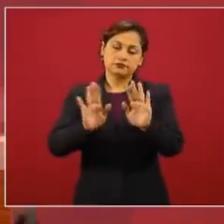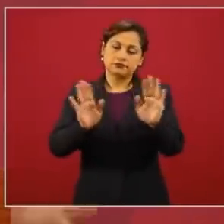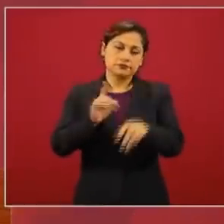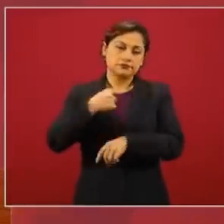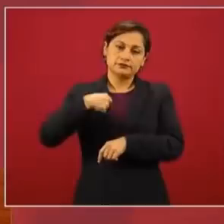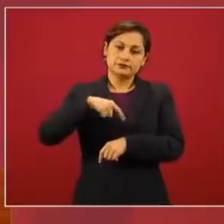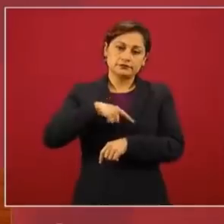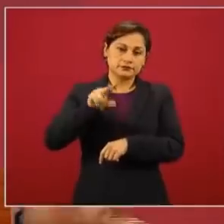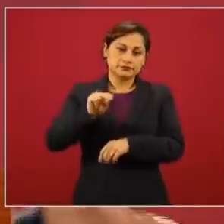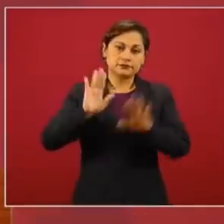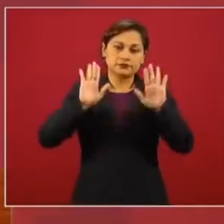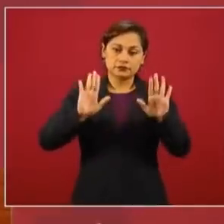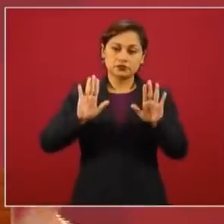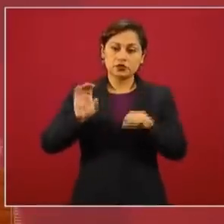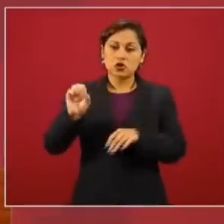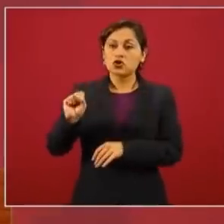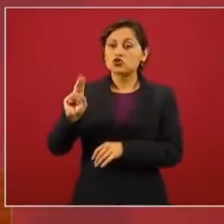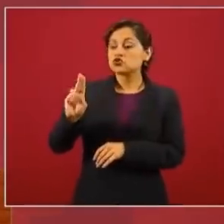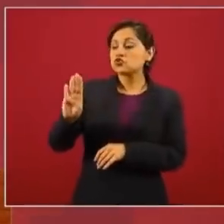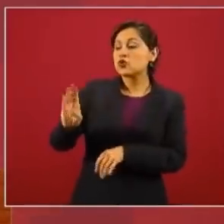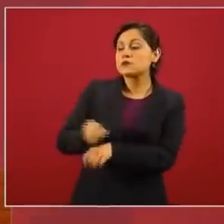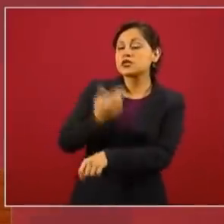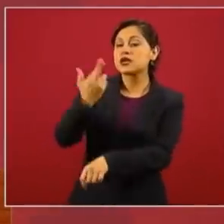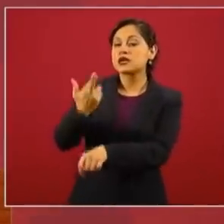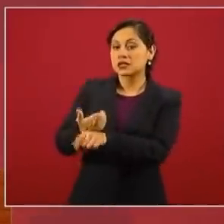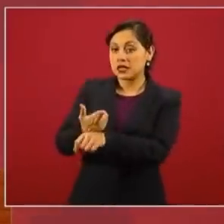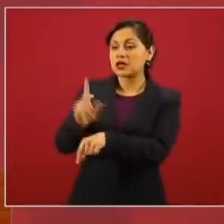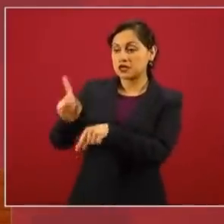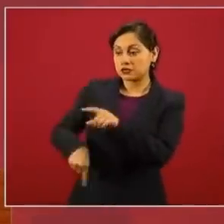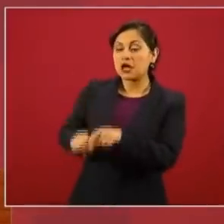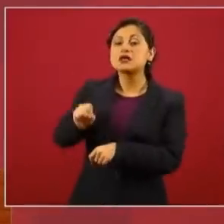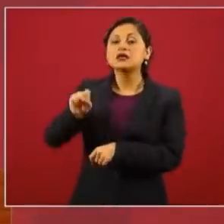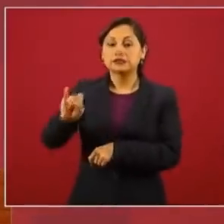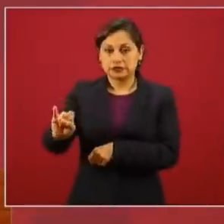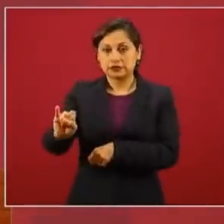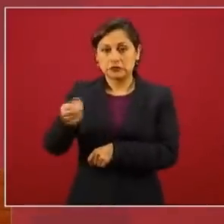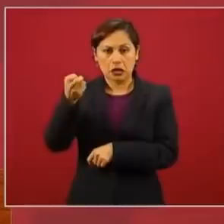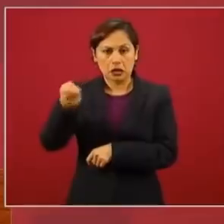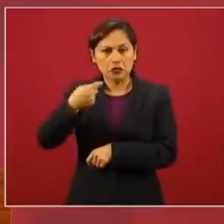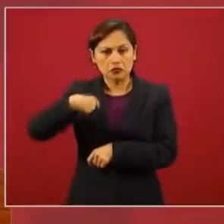Sí, la subsecretaría sí, lo que nos corresponde, y ahí vamos poco a poco limpiándolas,